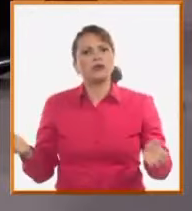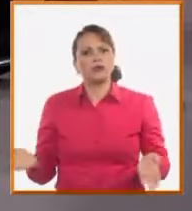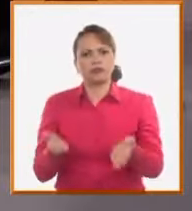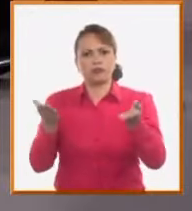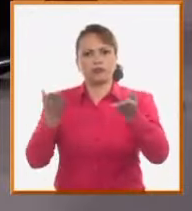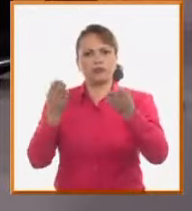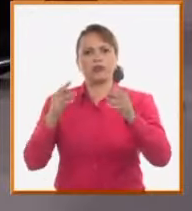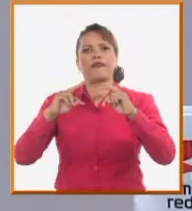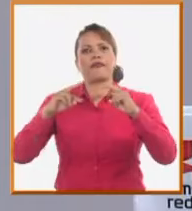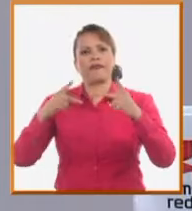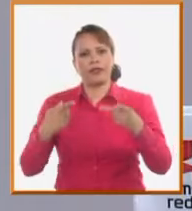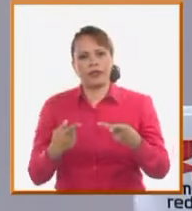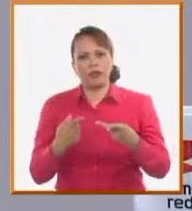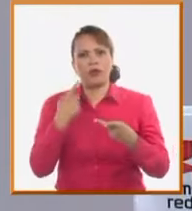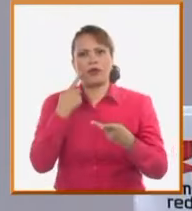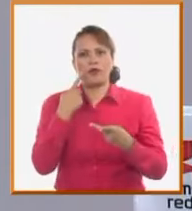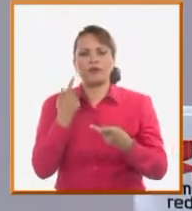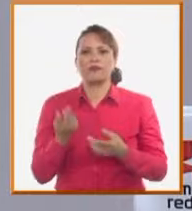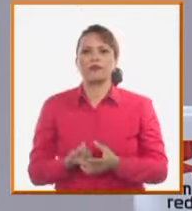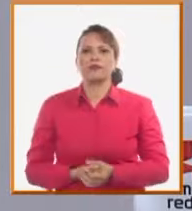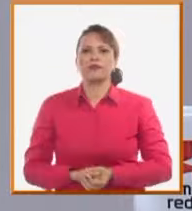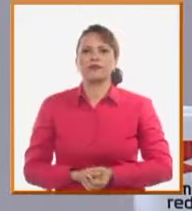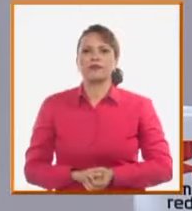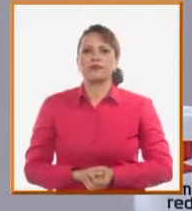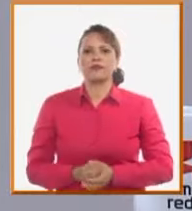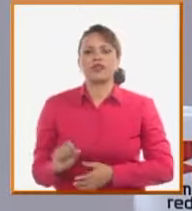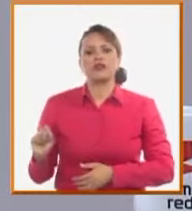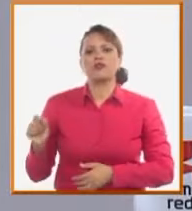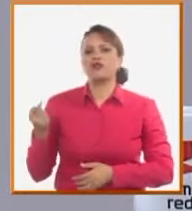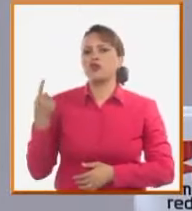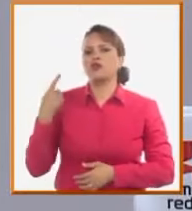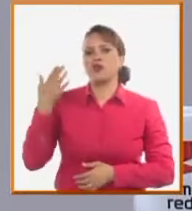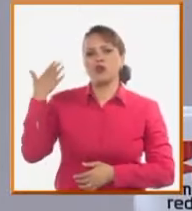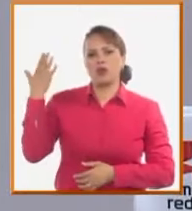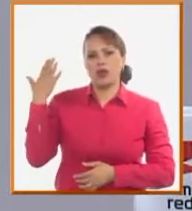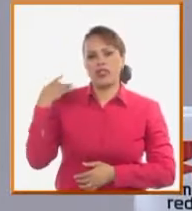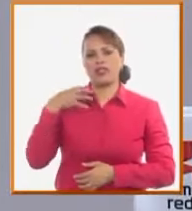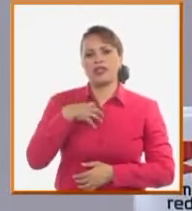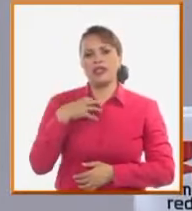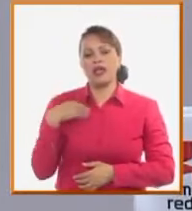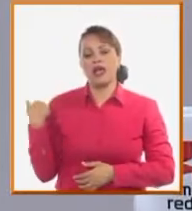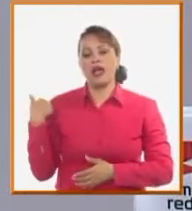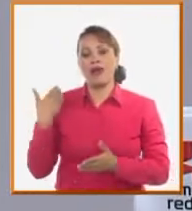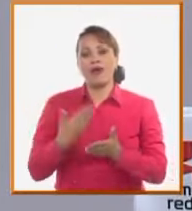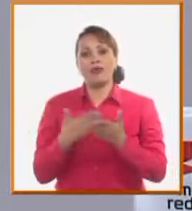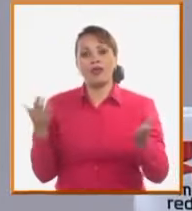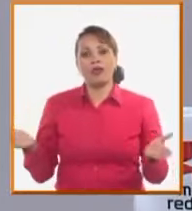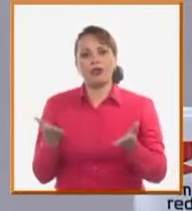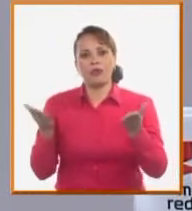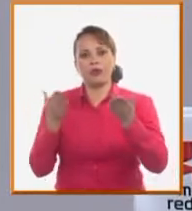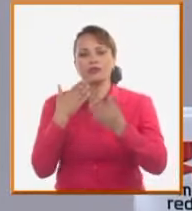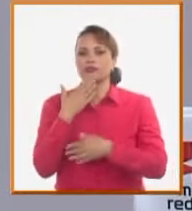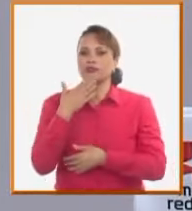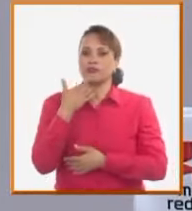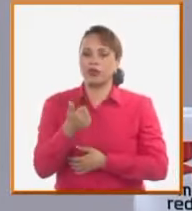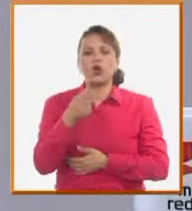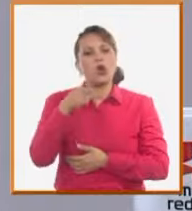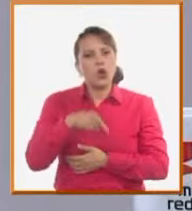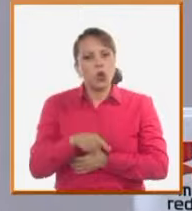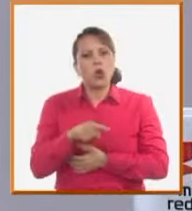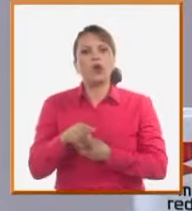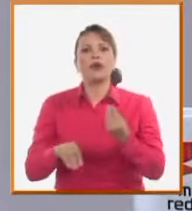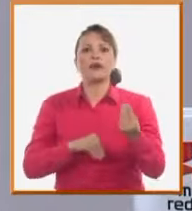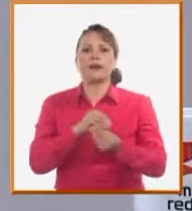revalorizado en su patrimonio. O sea, ya no son los valores que tenía en ese momento, sino una recuperación con valores que hoy pueden